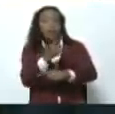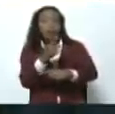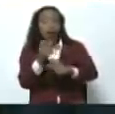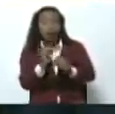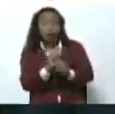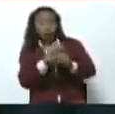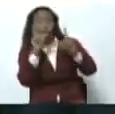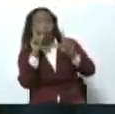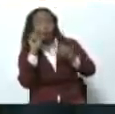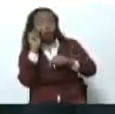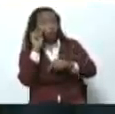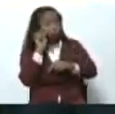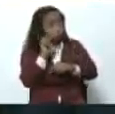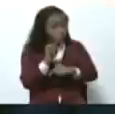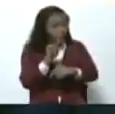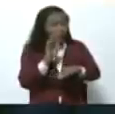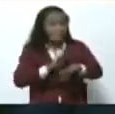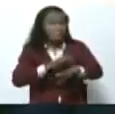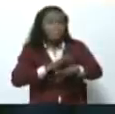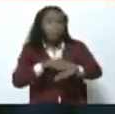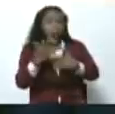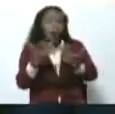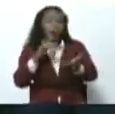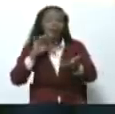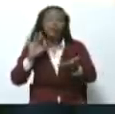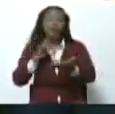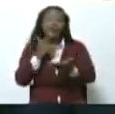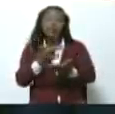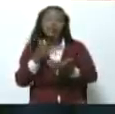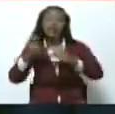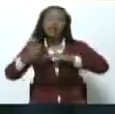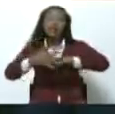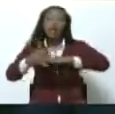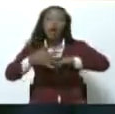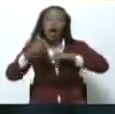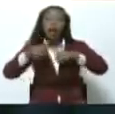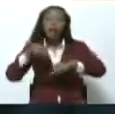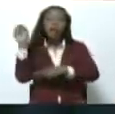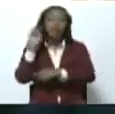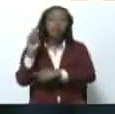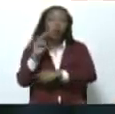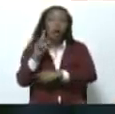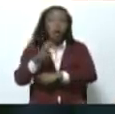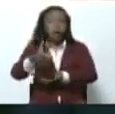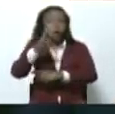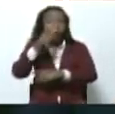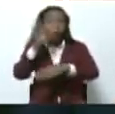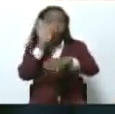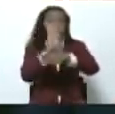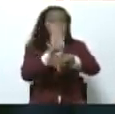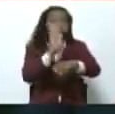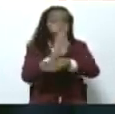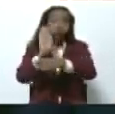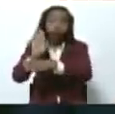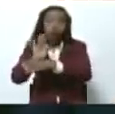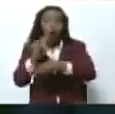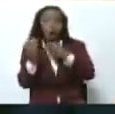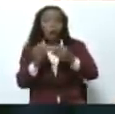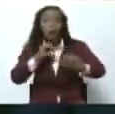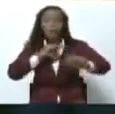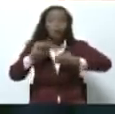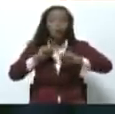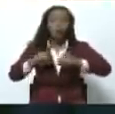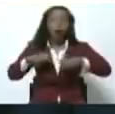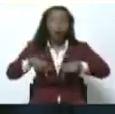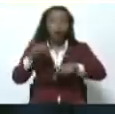tremendamente por la tecnología que maneja Venezuela y la seguridad de la votación y del acto electoral en